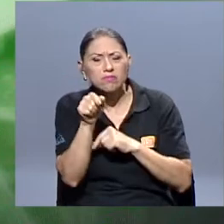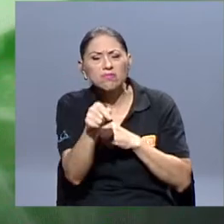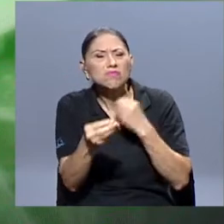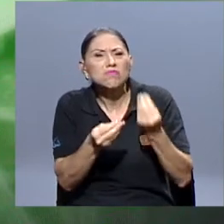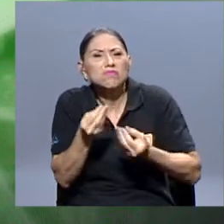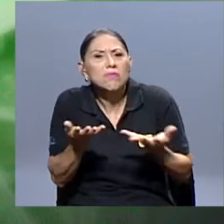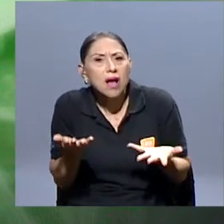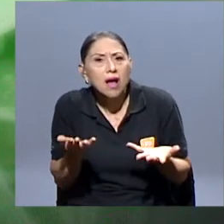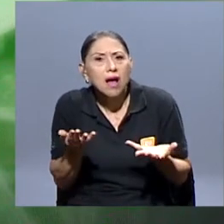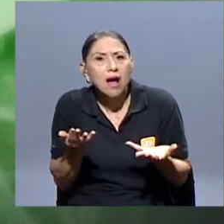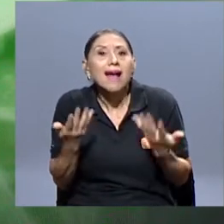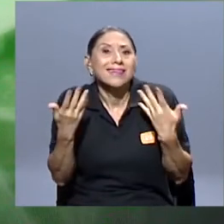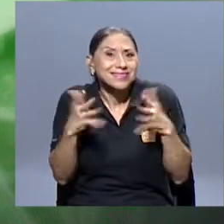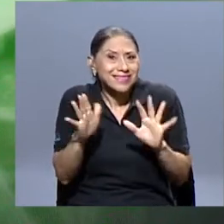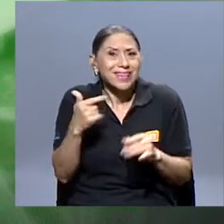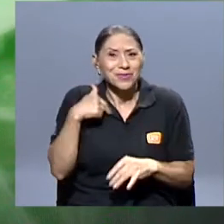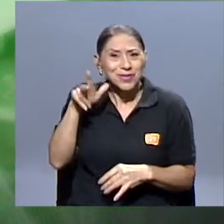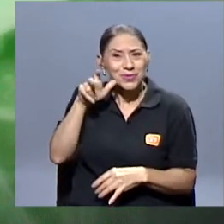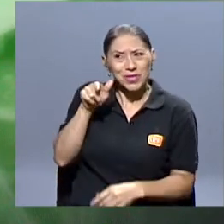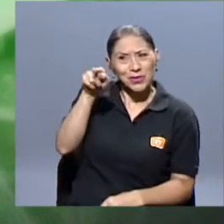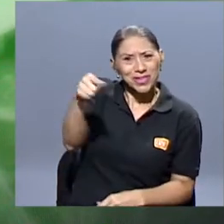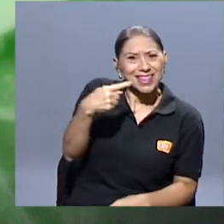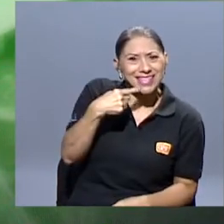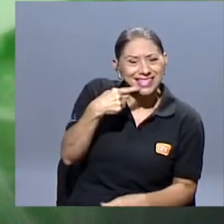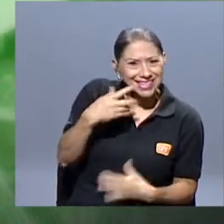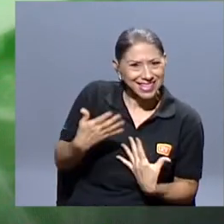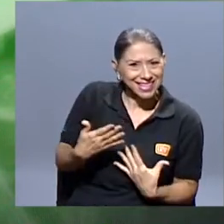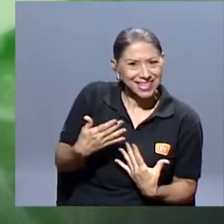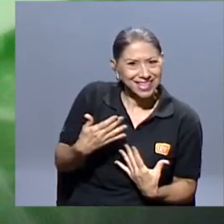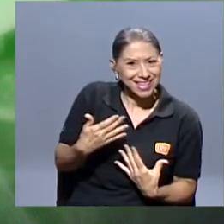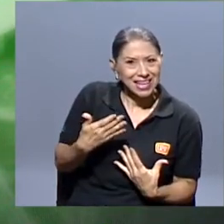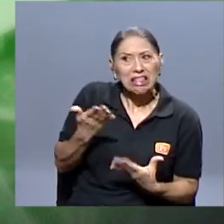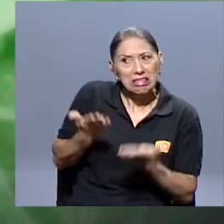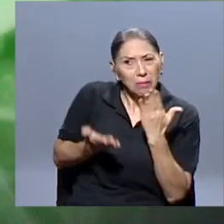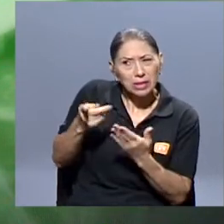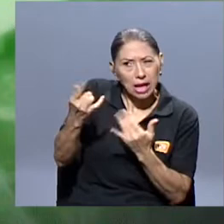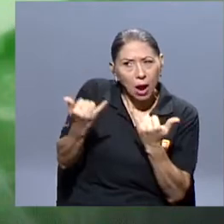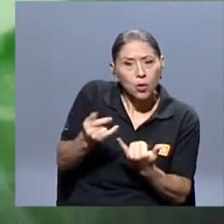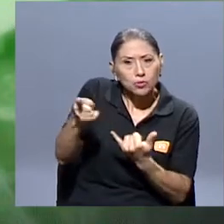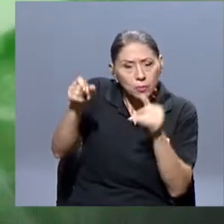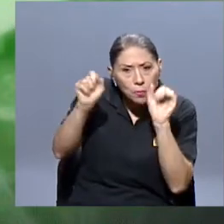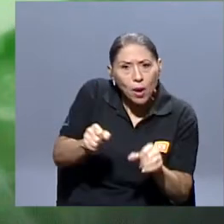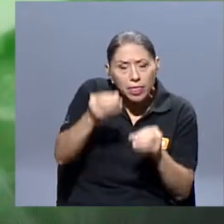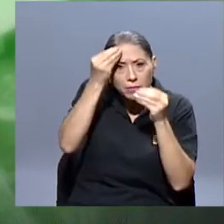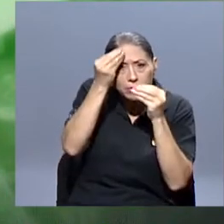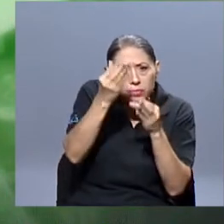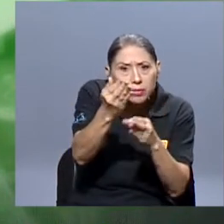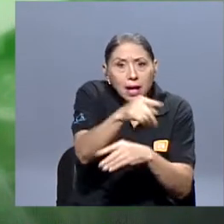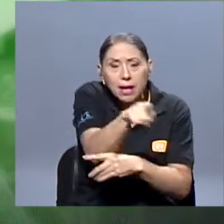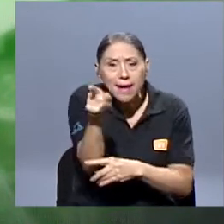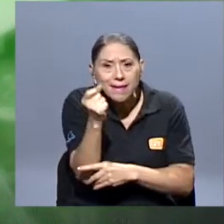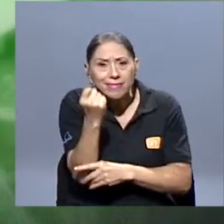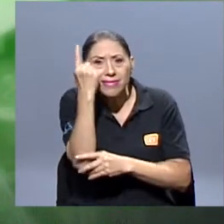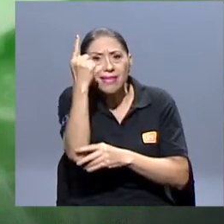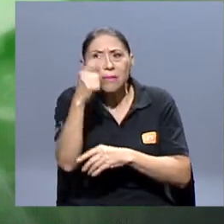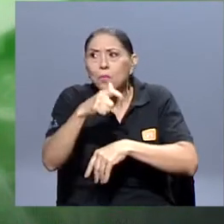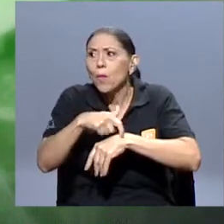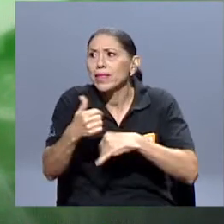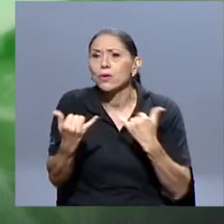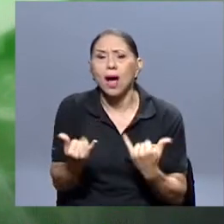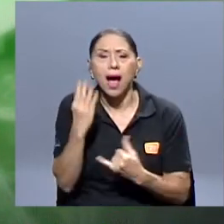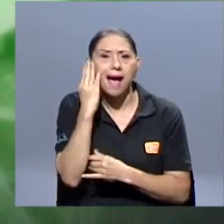a esa reflexión que ya yo le escuché a usted decirle en algún momento y me gustaría que se lo plantee a la audiencia para que la audiencia entienda un poquito el momento país que estamos